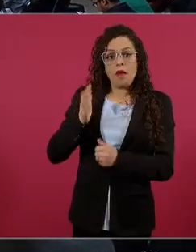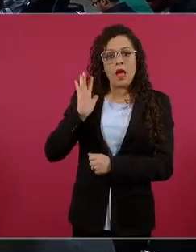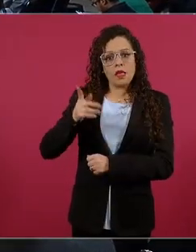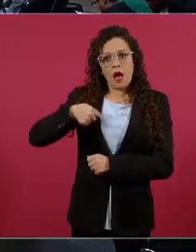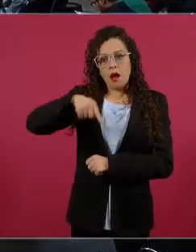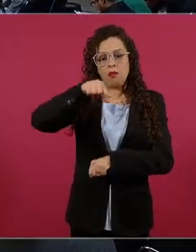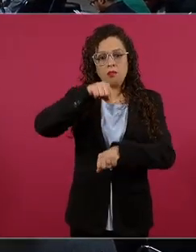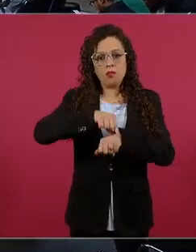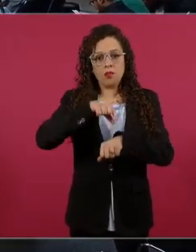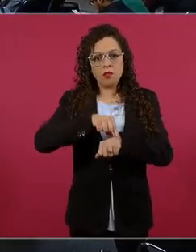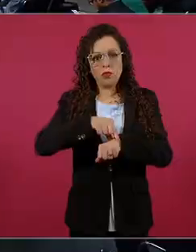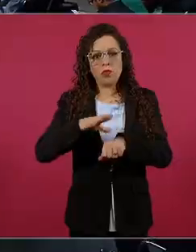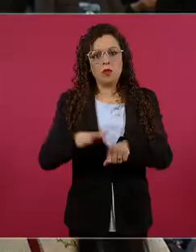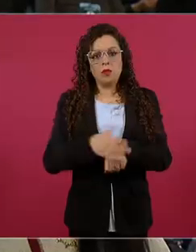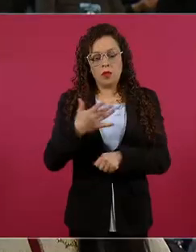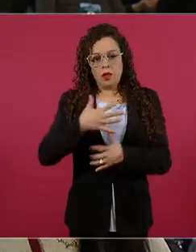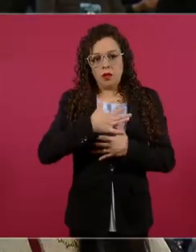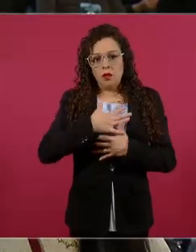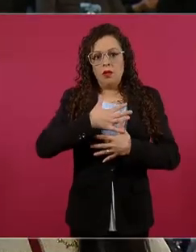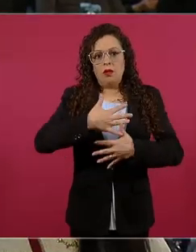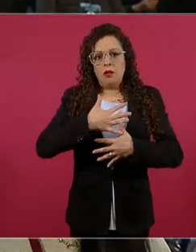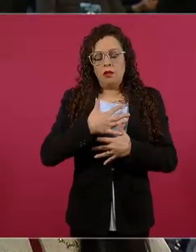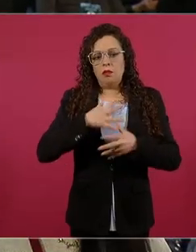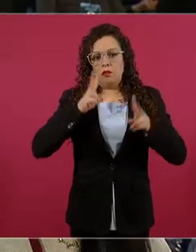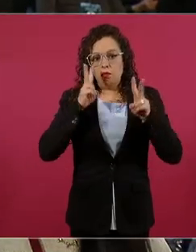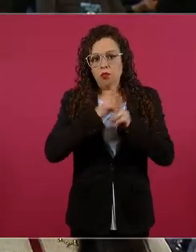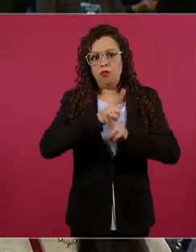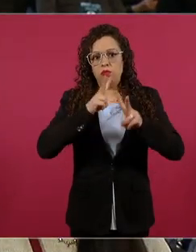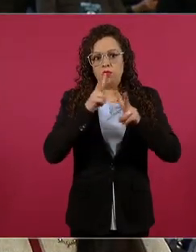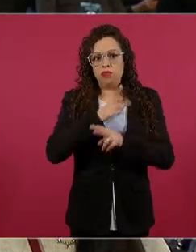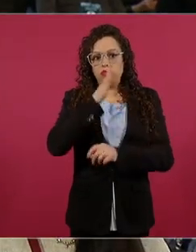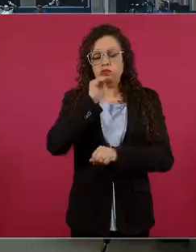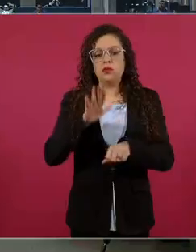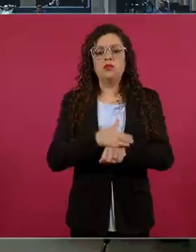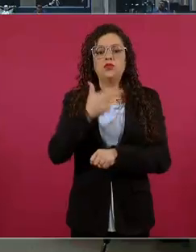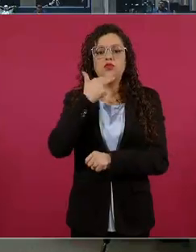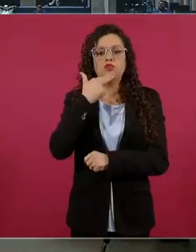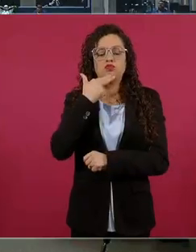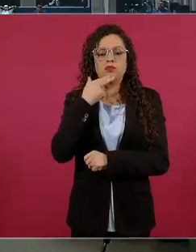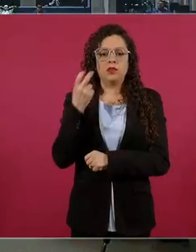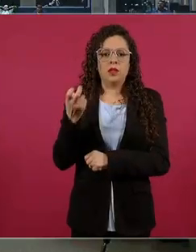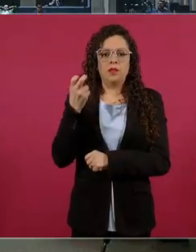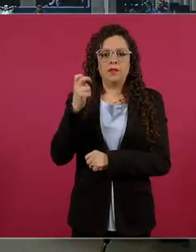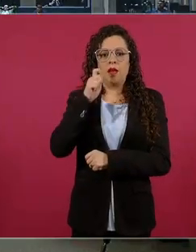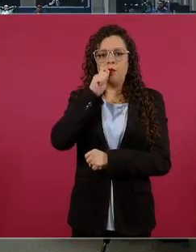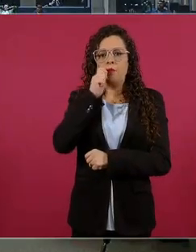respiratorios por consumir este tipo de sustancias. Sí, ahí hay que